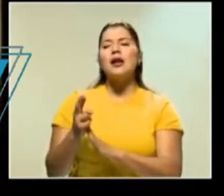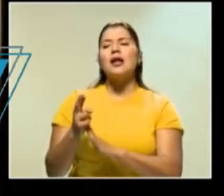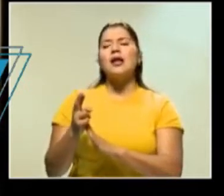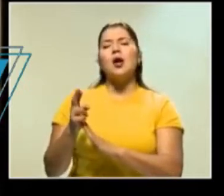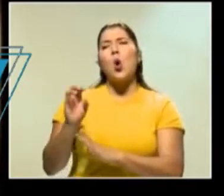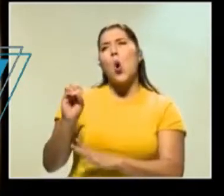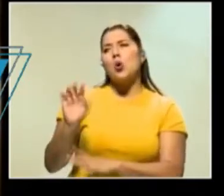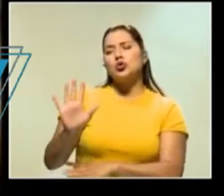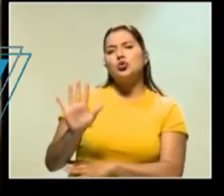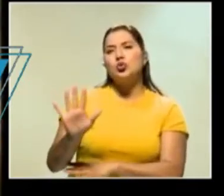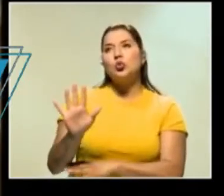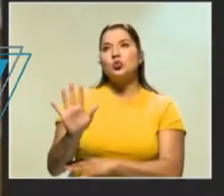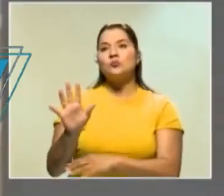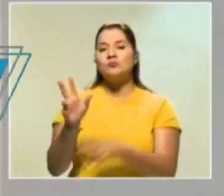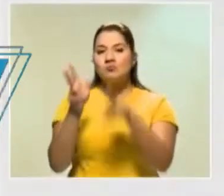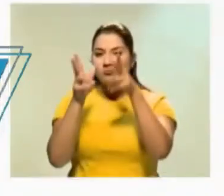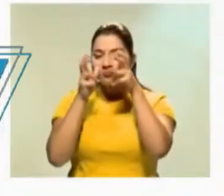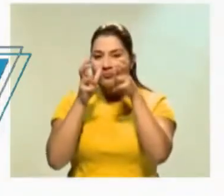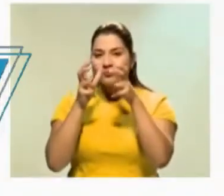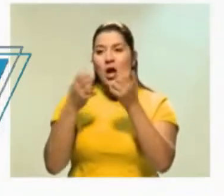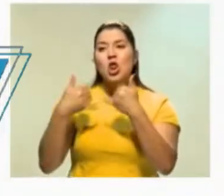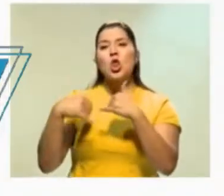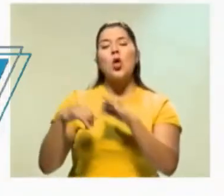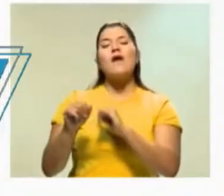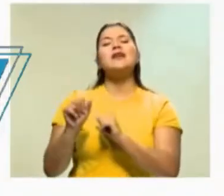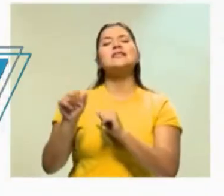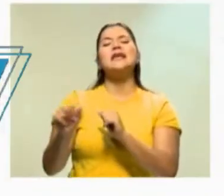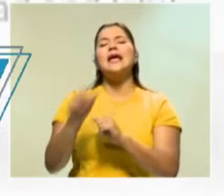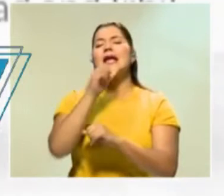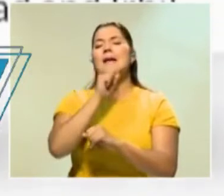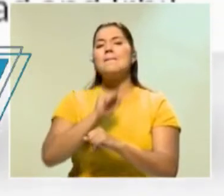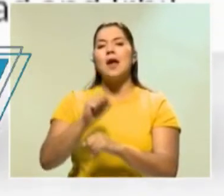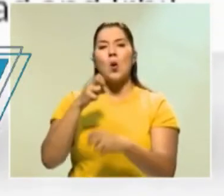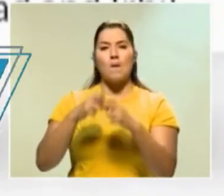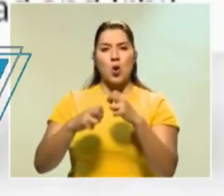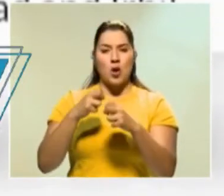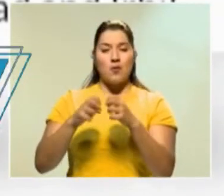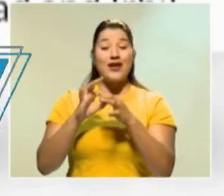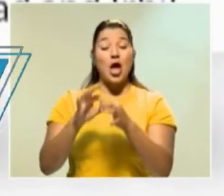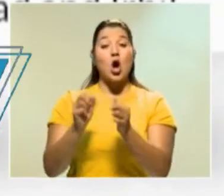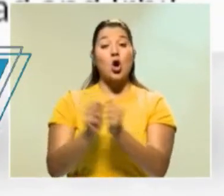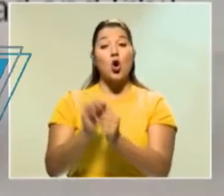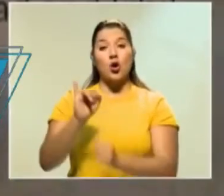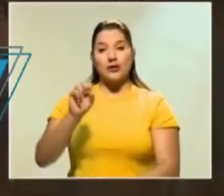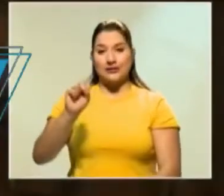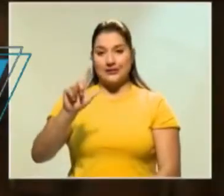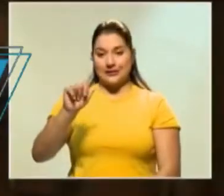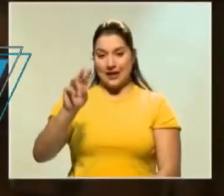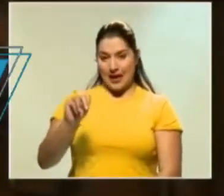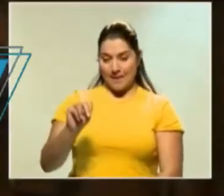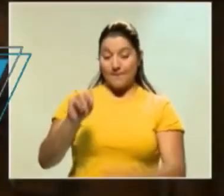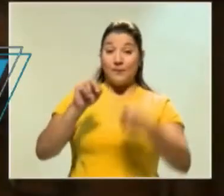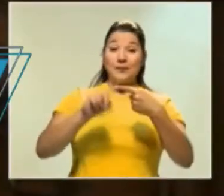conflicto de las dos facciones del islamismo, los sunitas y los